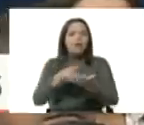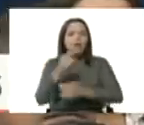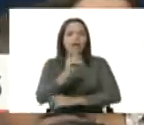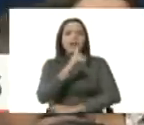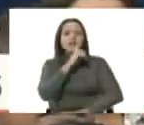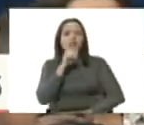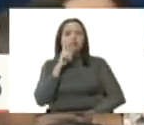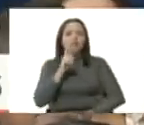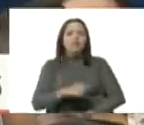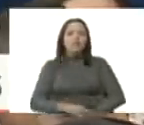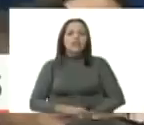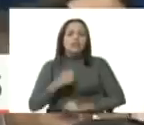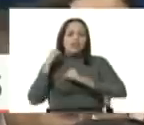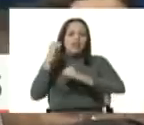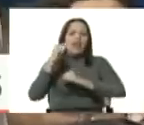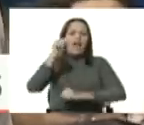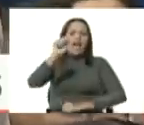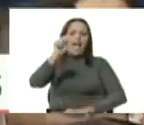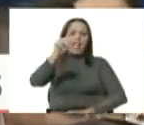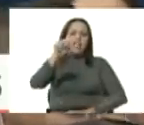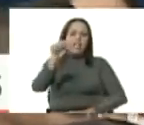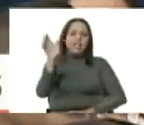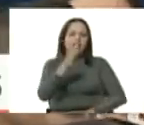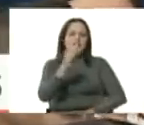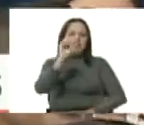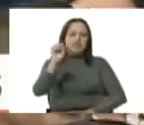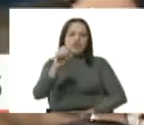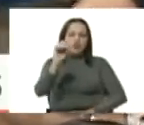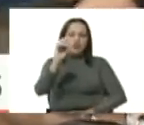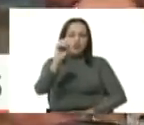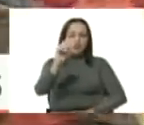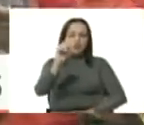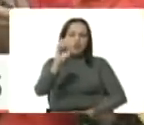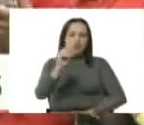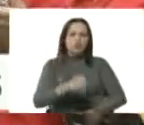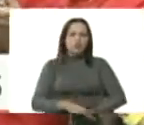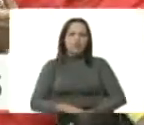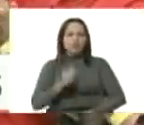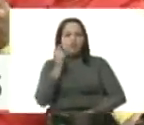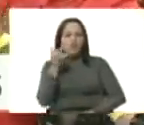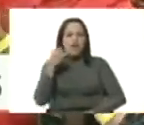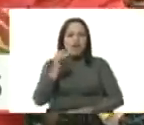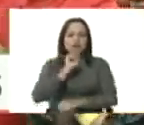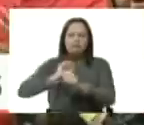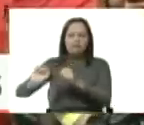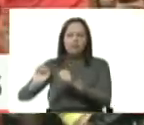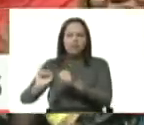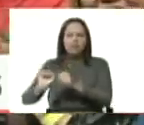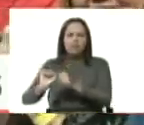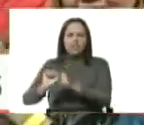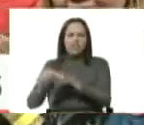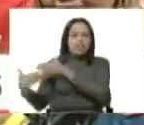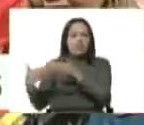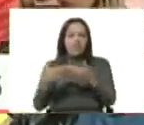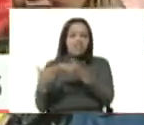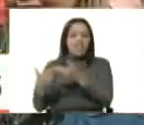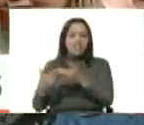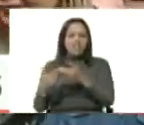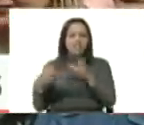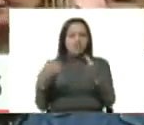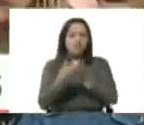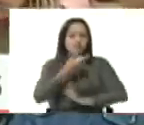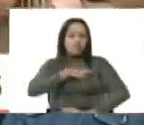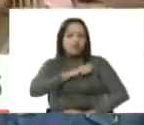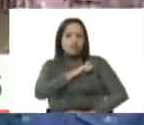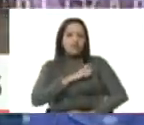Ana Soto, una mujer que estuvo al frente de la batalla contra la lucha de los conquistadores. Es correcto. Fíjense ustedes,